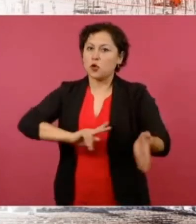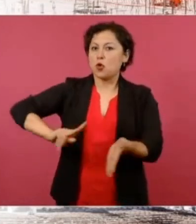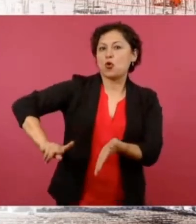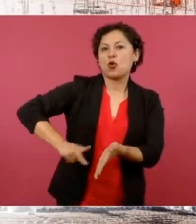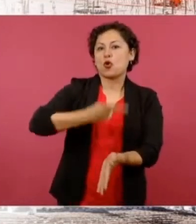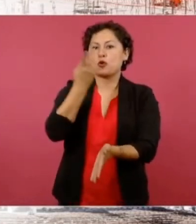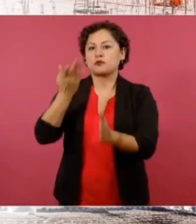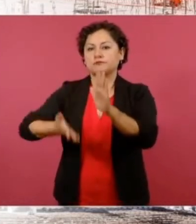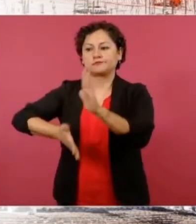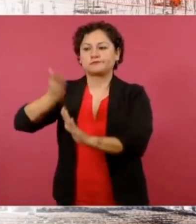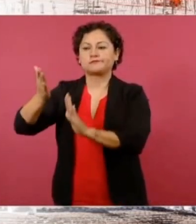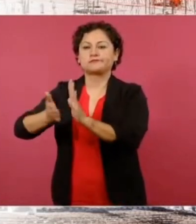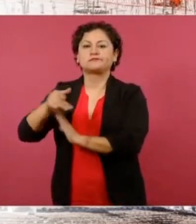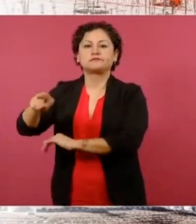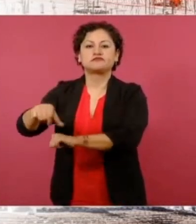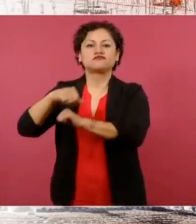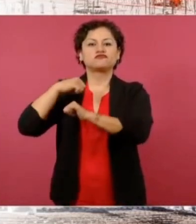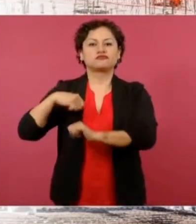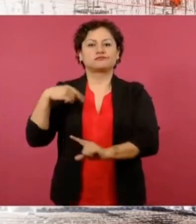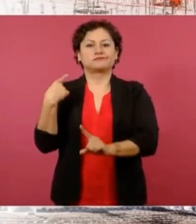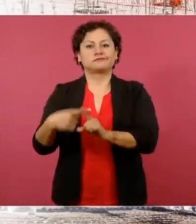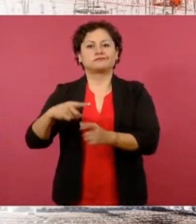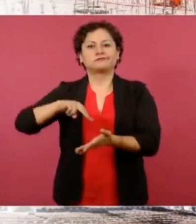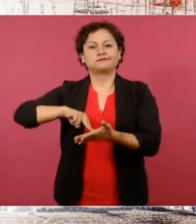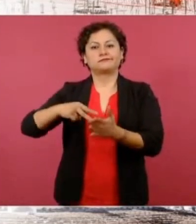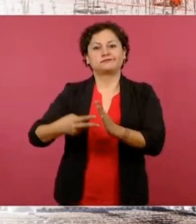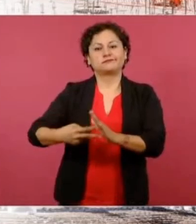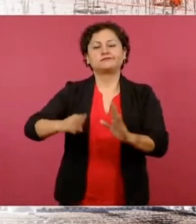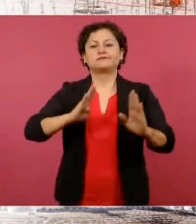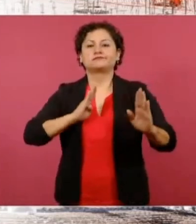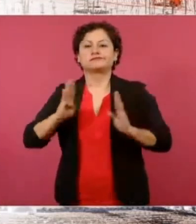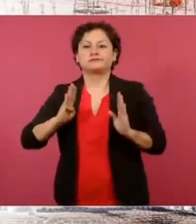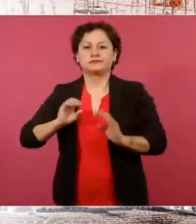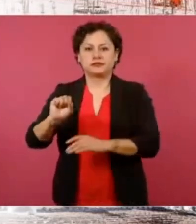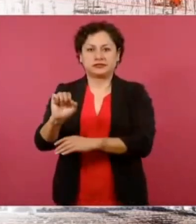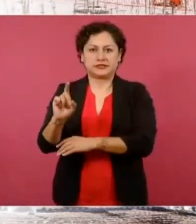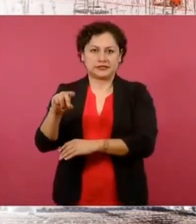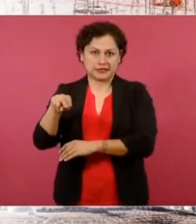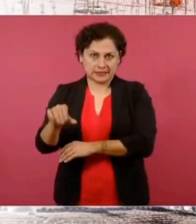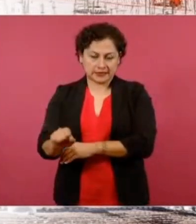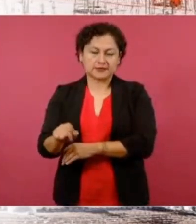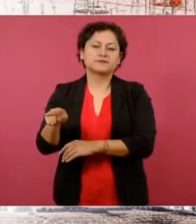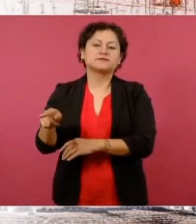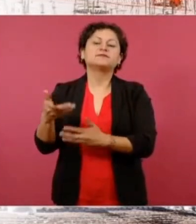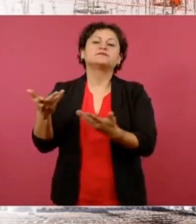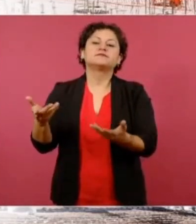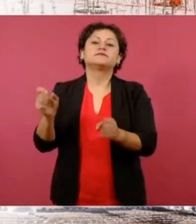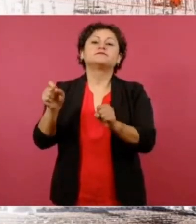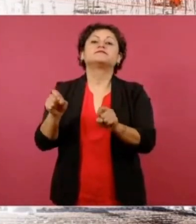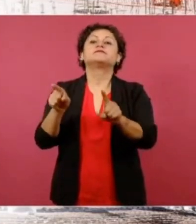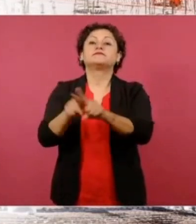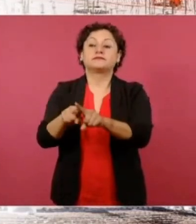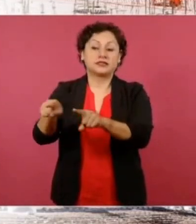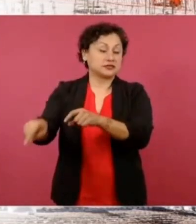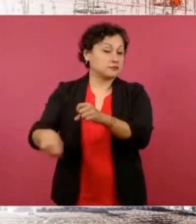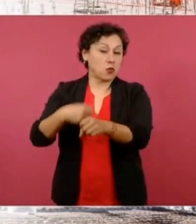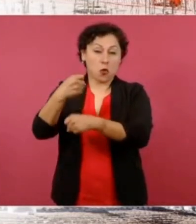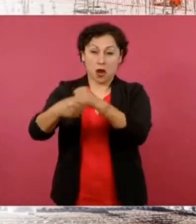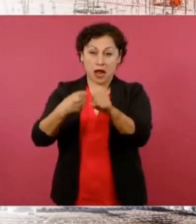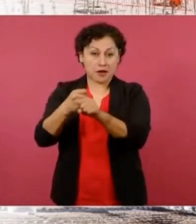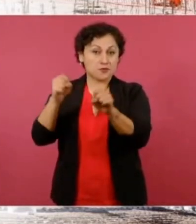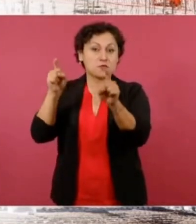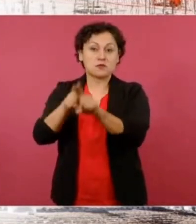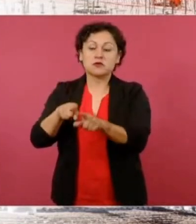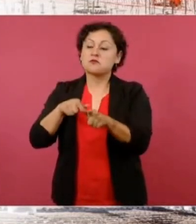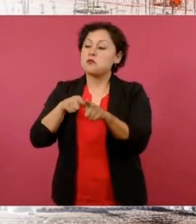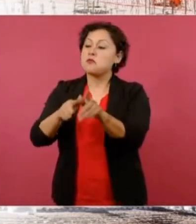los ingenieros militares de Sedena. Concluyeron la demolición en 2022, inició la construcción ese mismo año de la obra y la